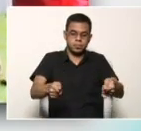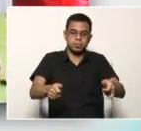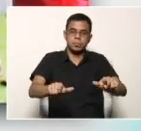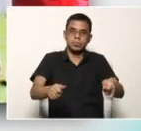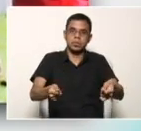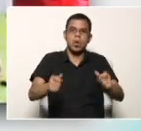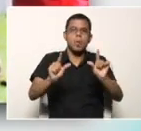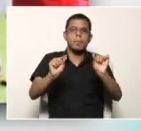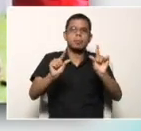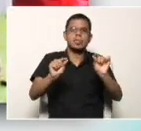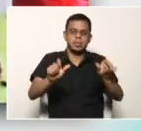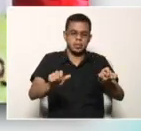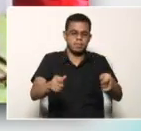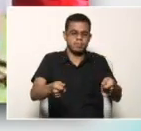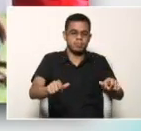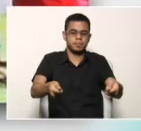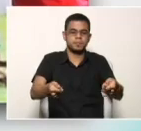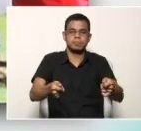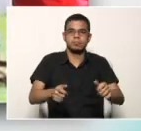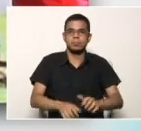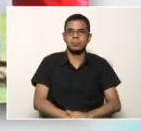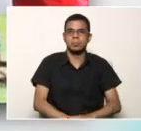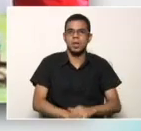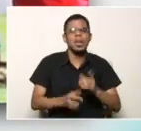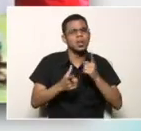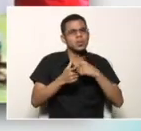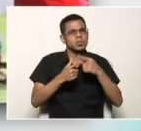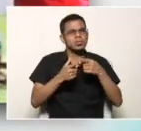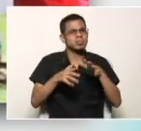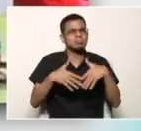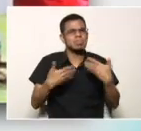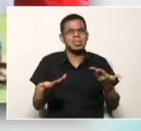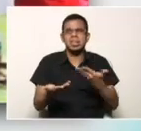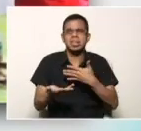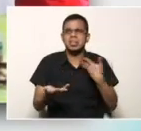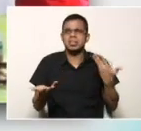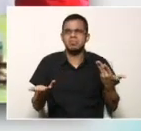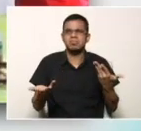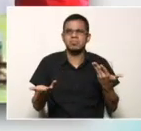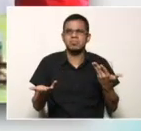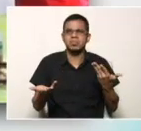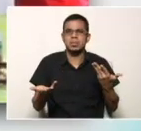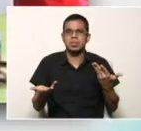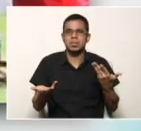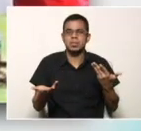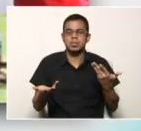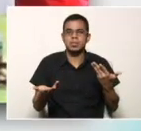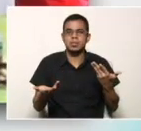memoria RAM. Okay. ¿Qué es lo que quiero hacer aquí? Normalmente esto